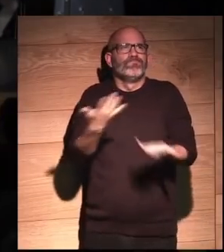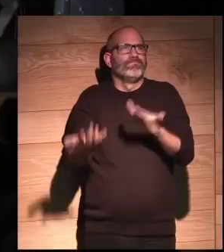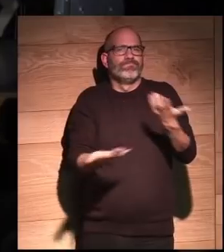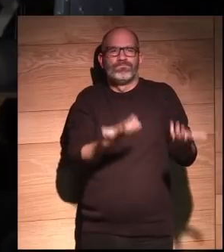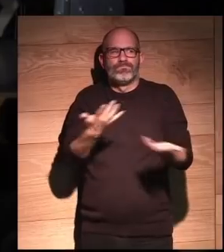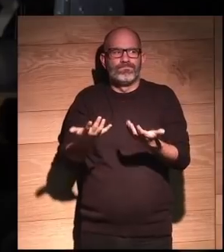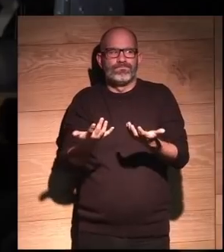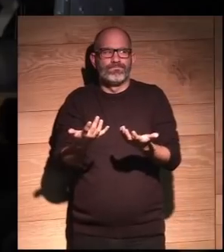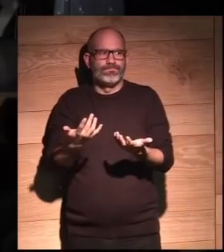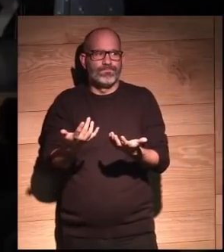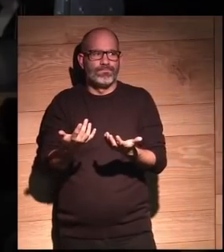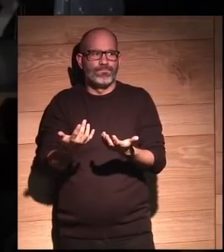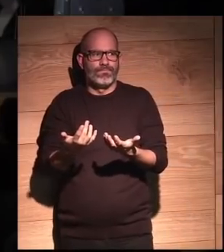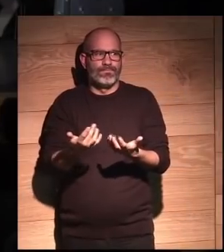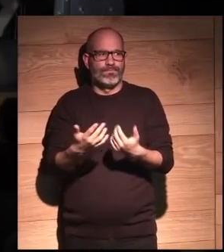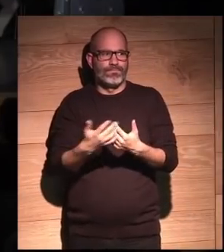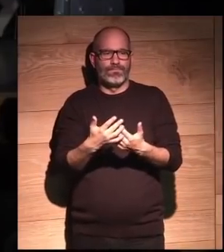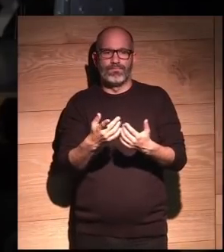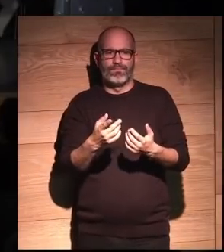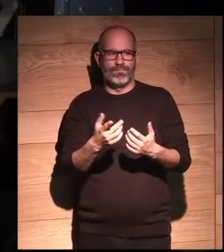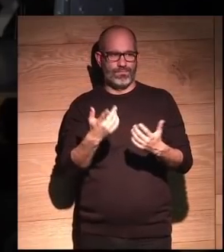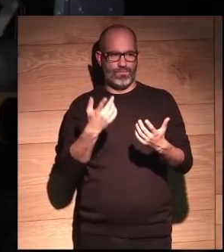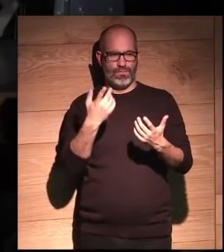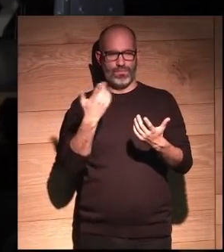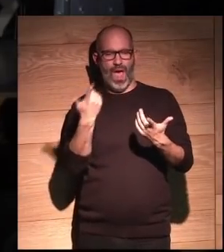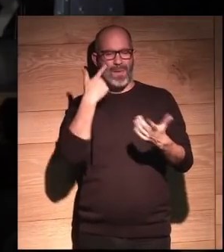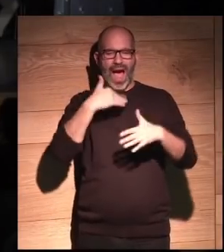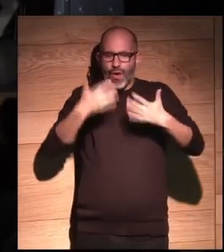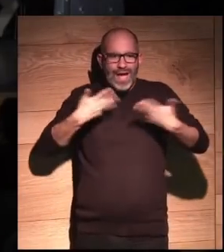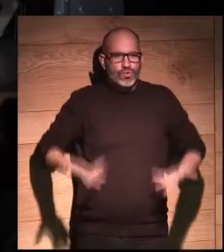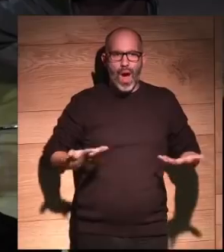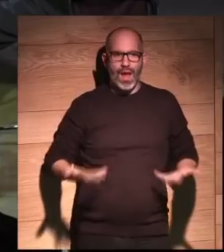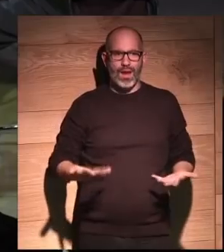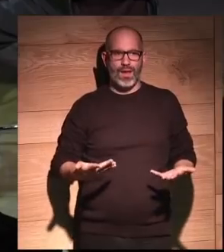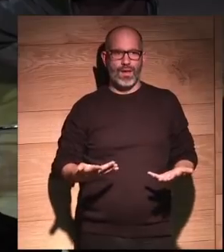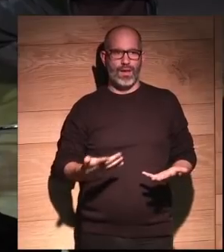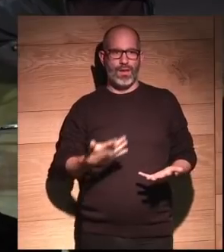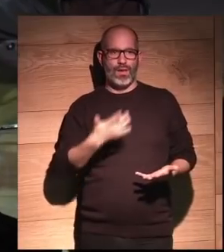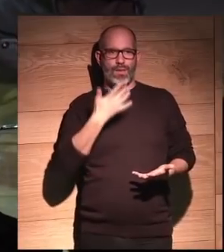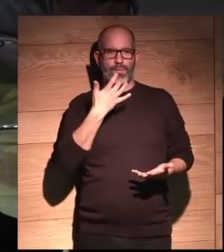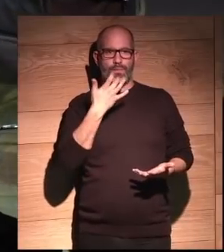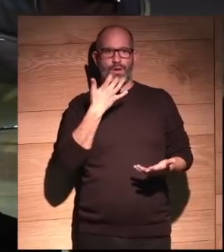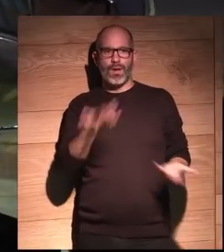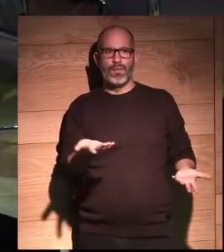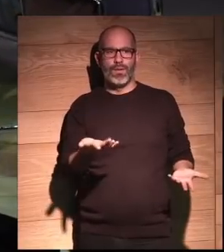que en el programa relacionamos el latín con la rabiosa actualidad. Algo que esté de rabiosa actualidad. Ah, joder, así no